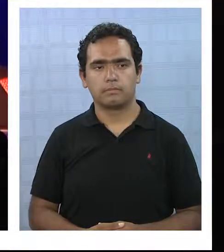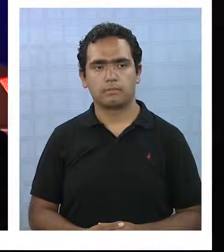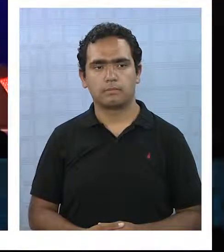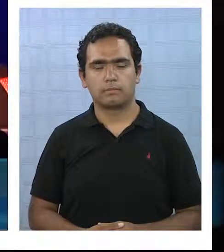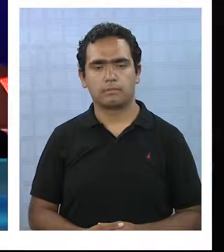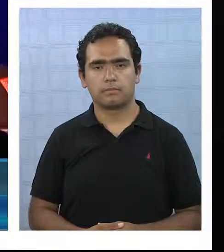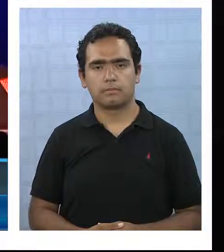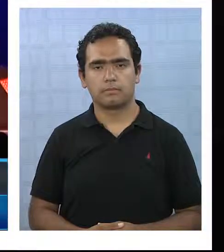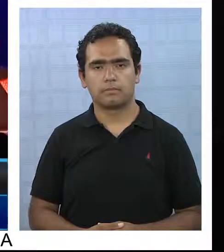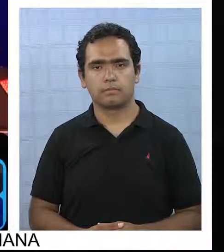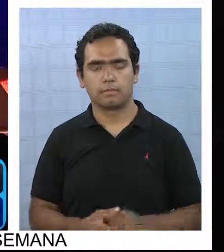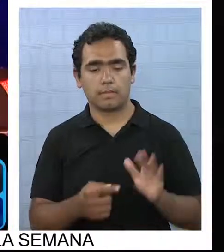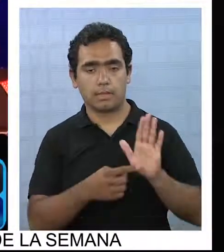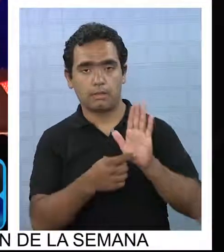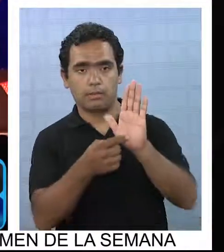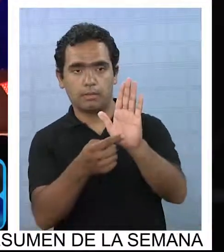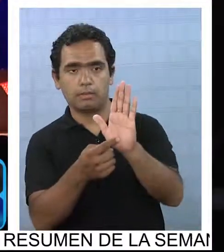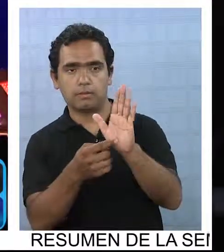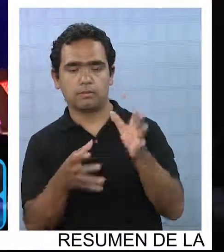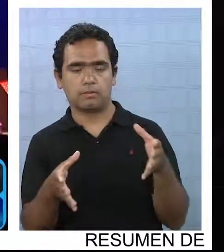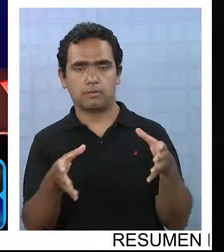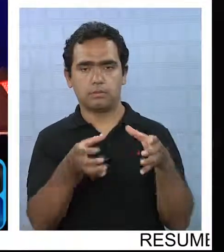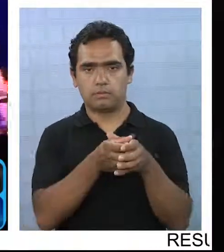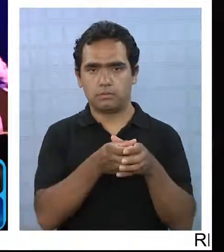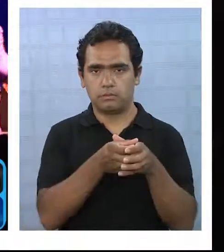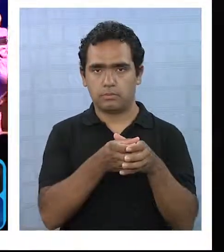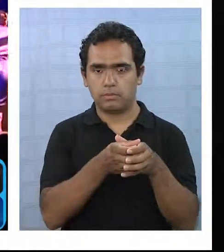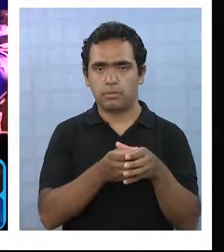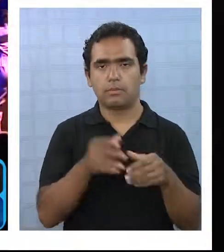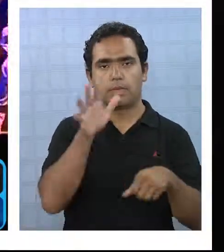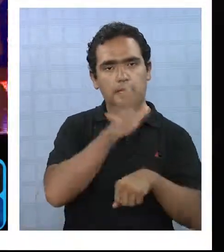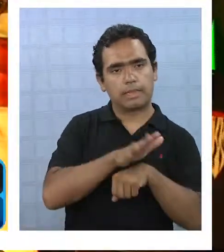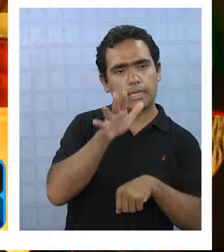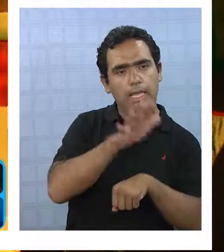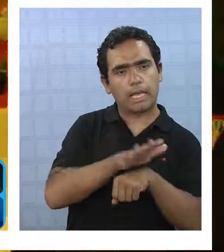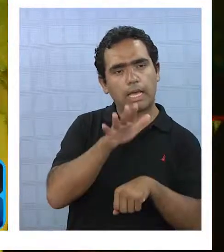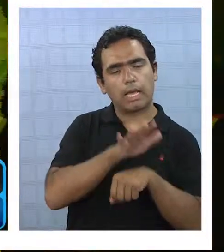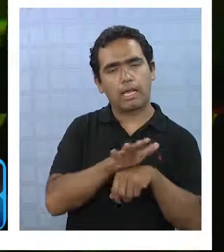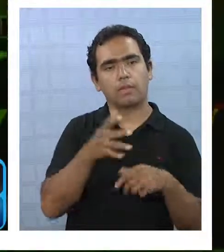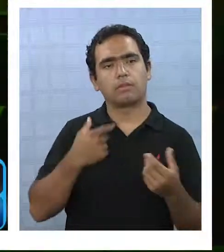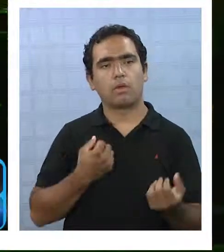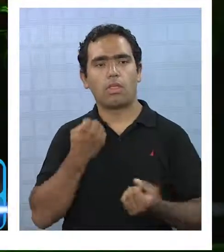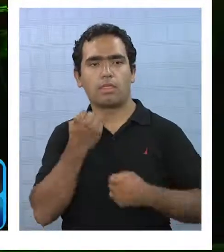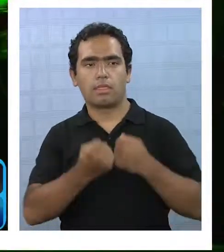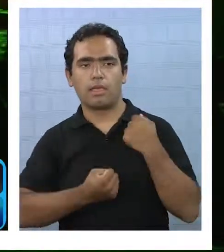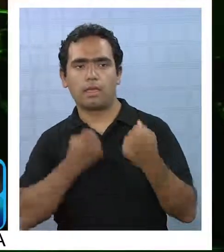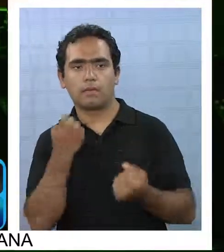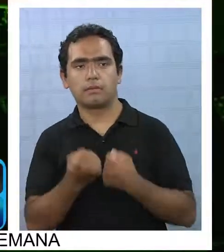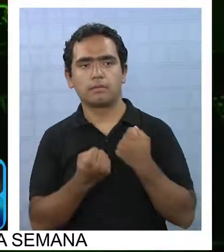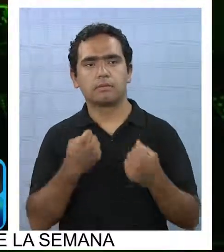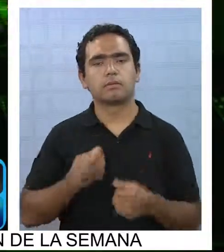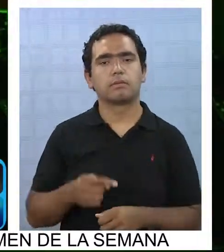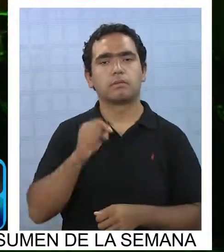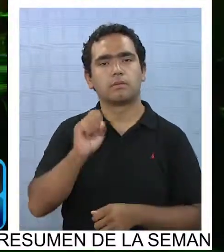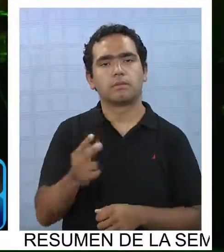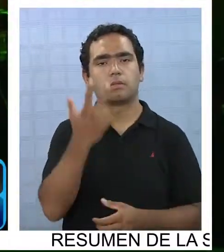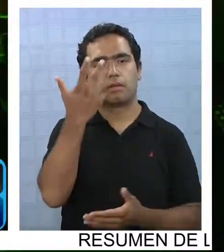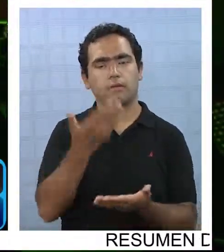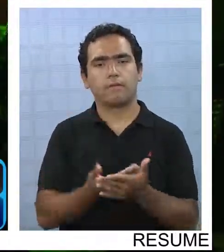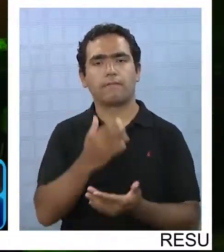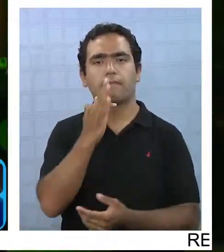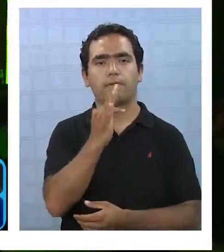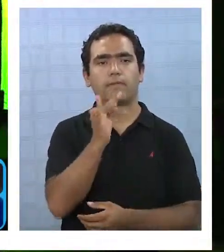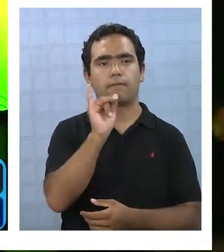Con la presentación de una obra de circo, teatro y danza, se inauguró la octava versión del Festival Internacional FINDAS